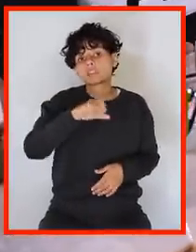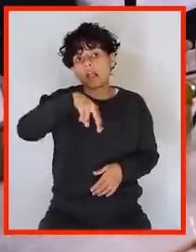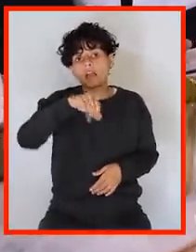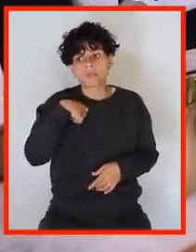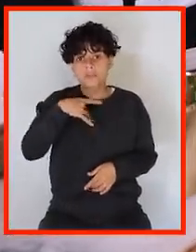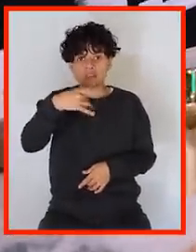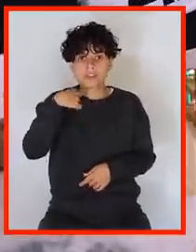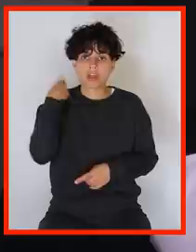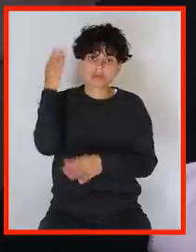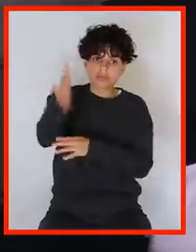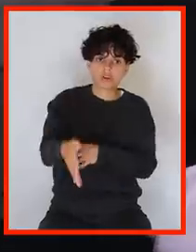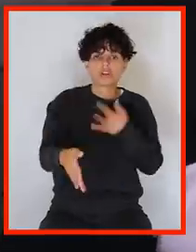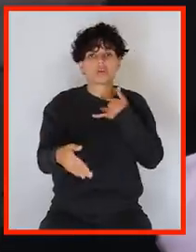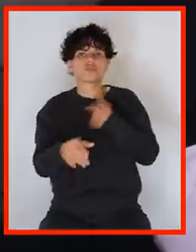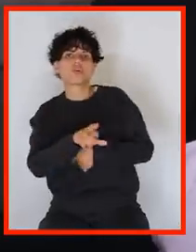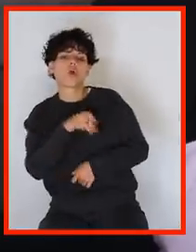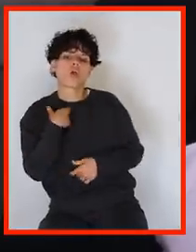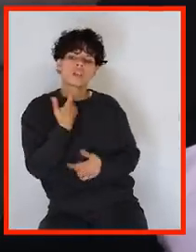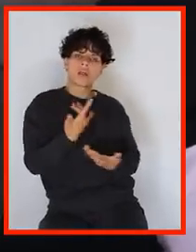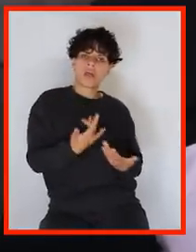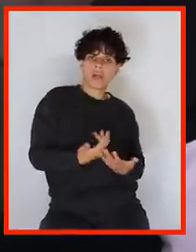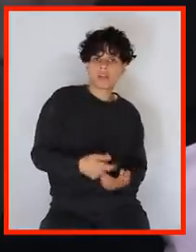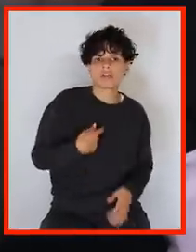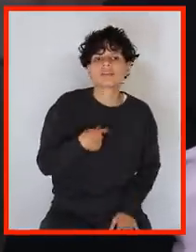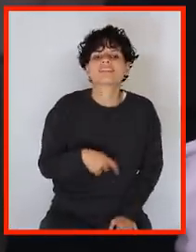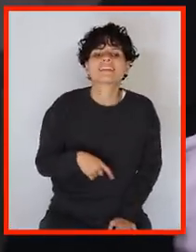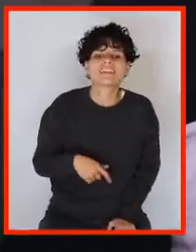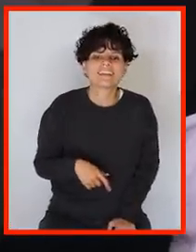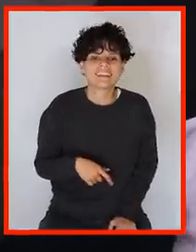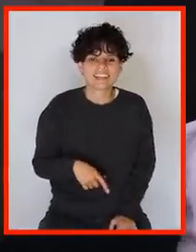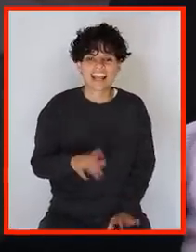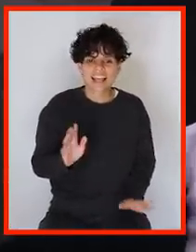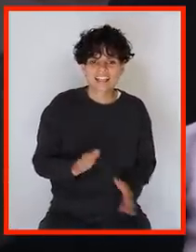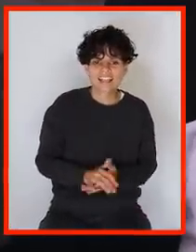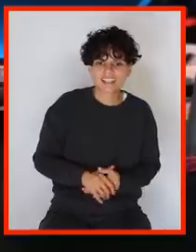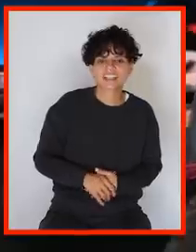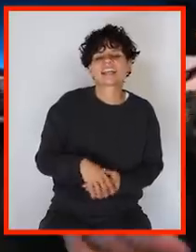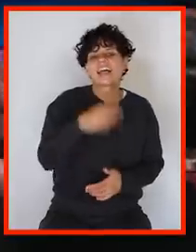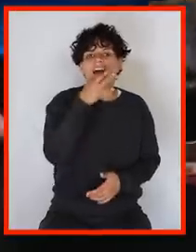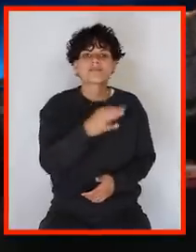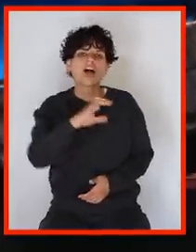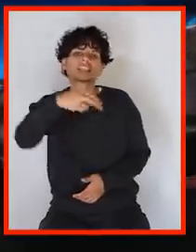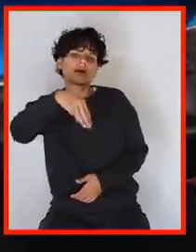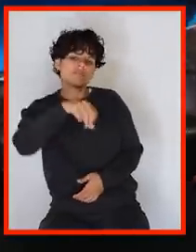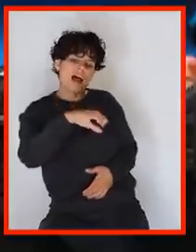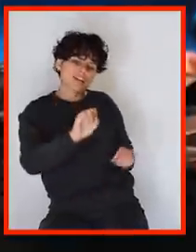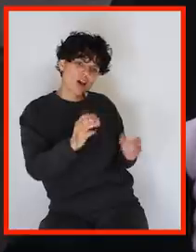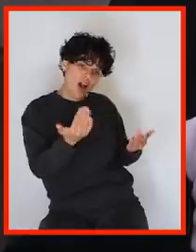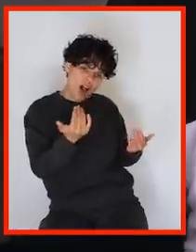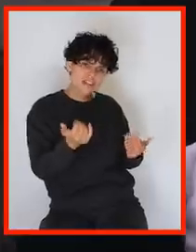me hacen de que me invita, yo voy, pues. No, pues. Yo soy Rodríguez, que. No, voy, yo soy el chamaco. Yo soy. Dímelo,